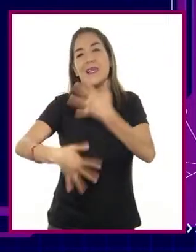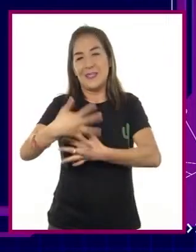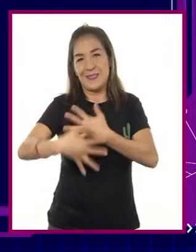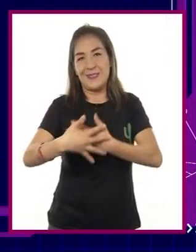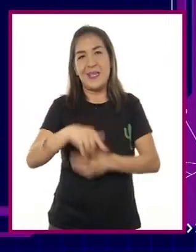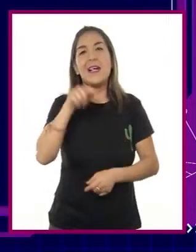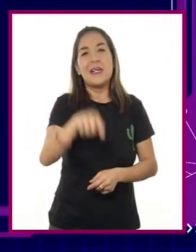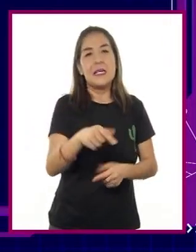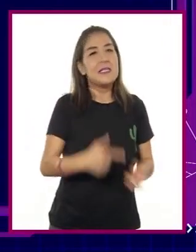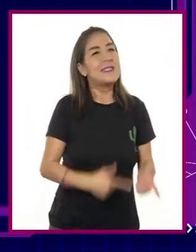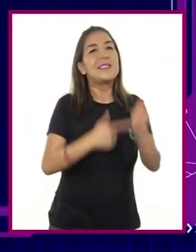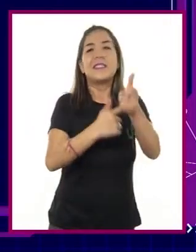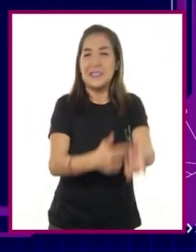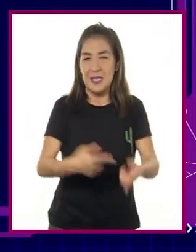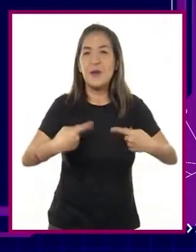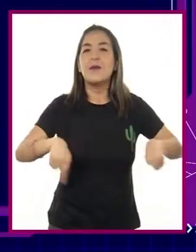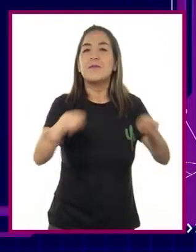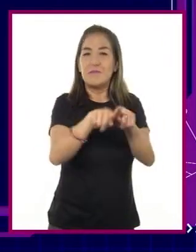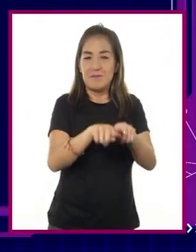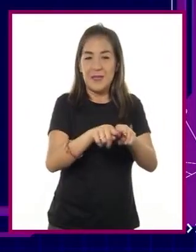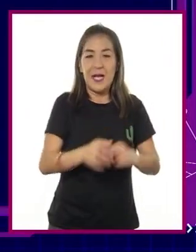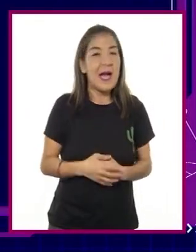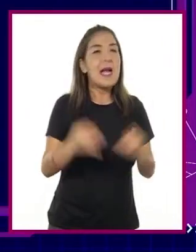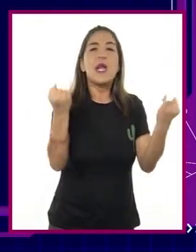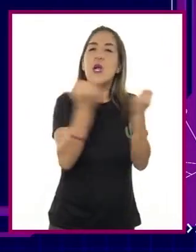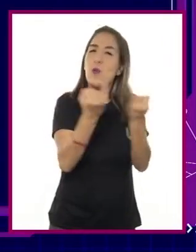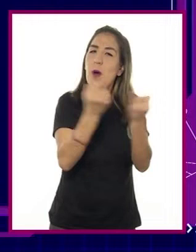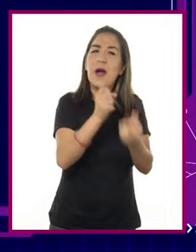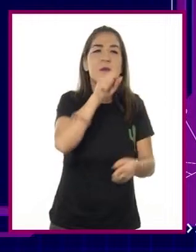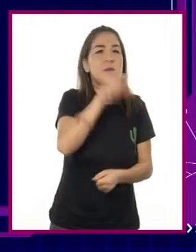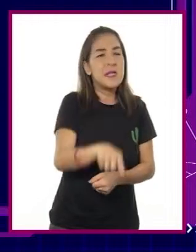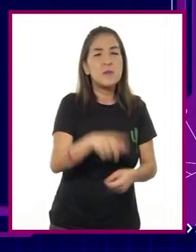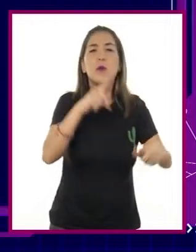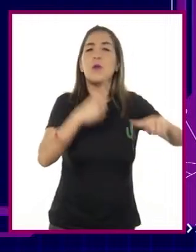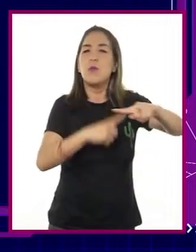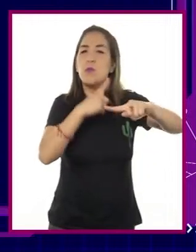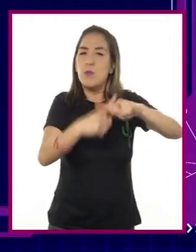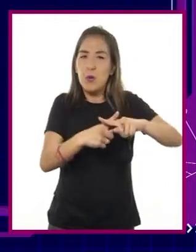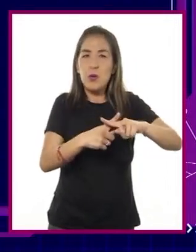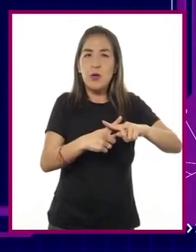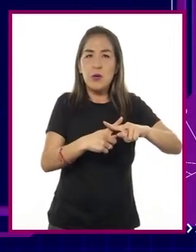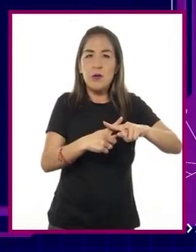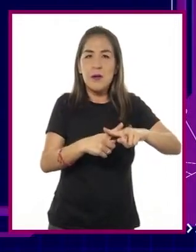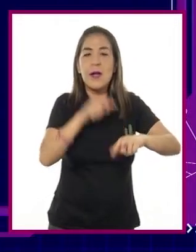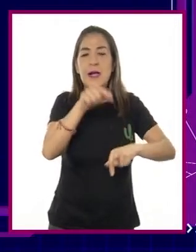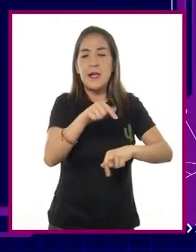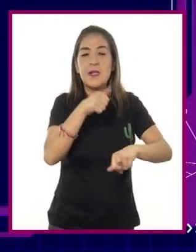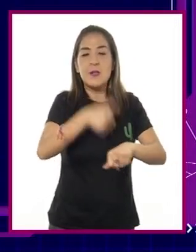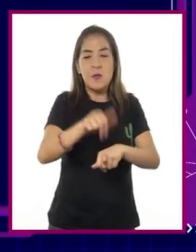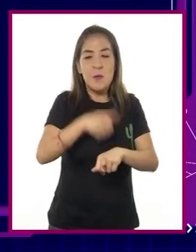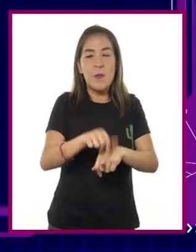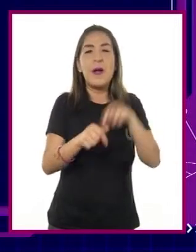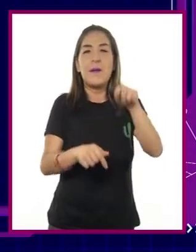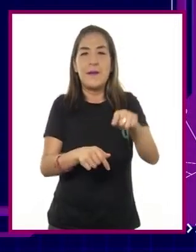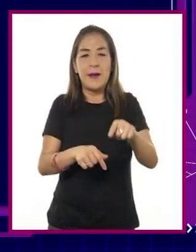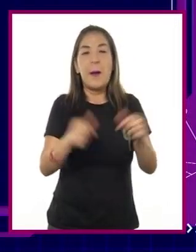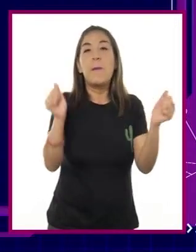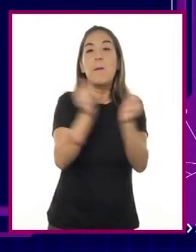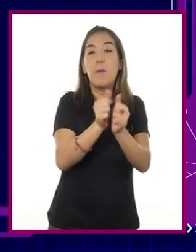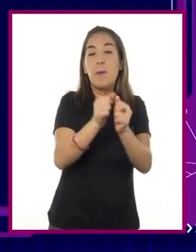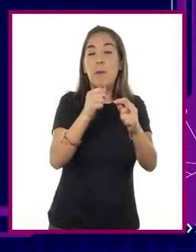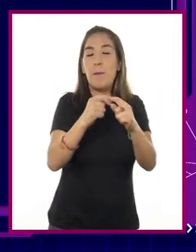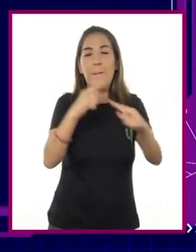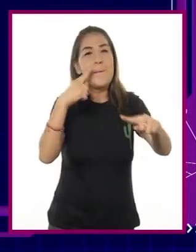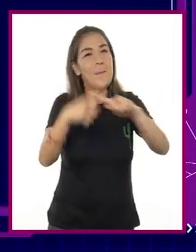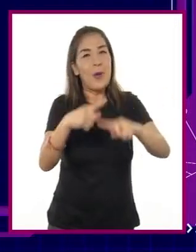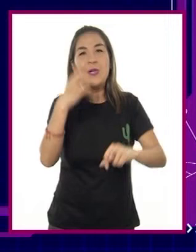igualdad se sigue cumpliendo. De igual manera, se pueden multiplicar todos los términos de la segunda ecuación por 3,